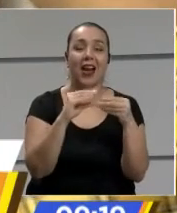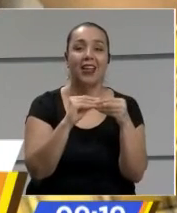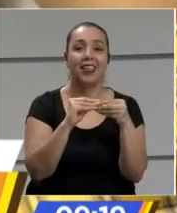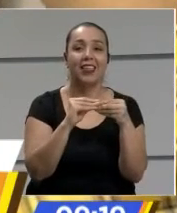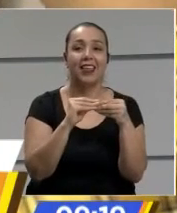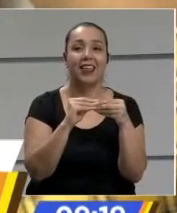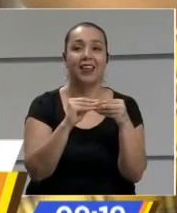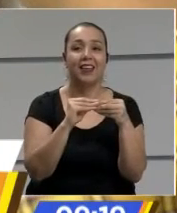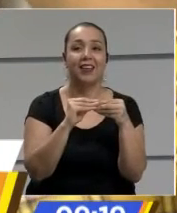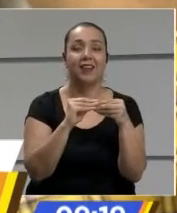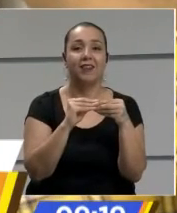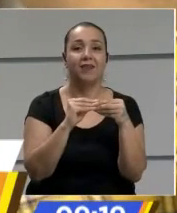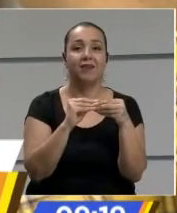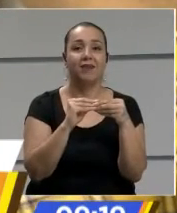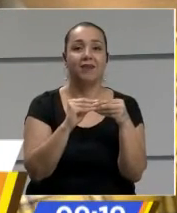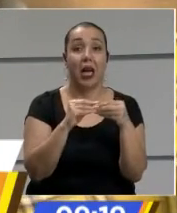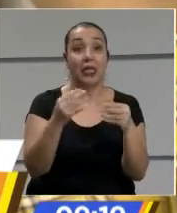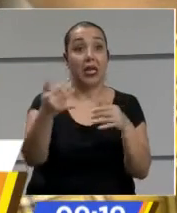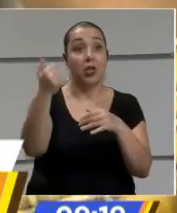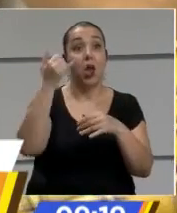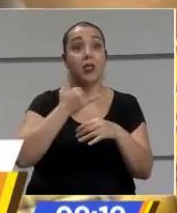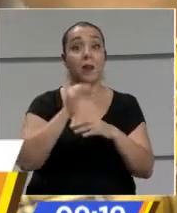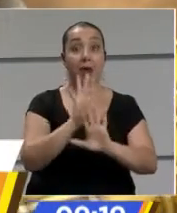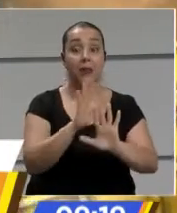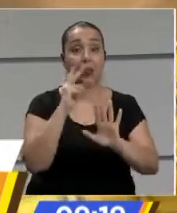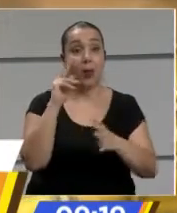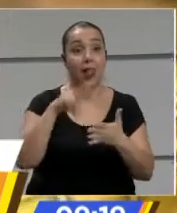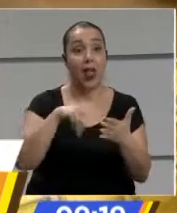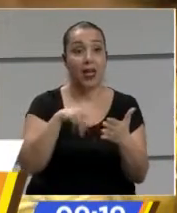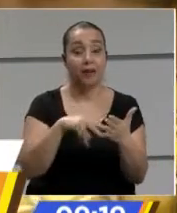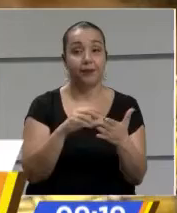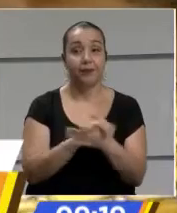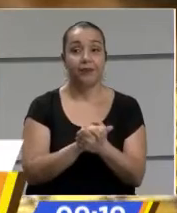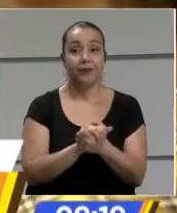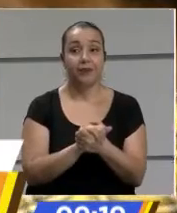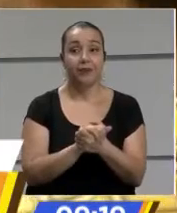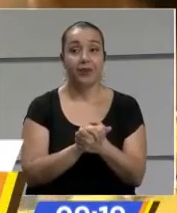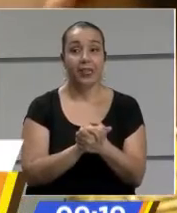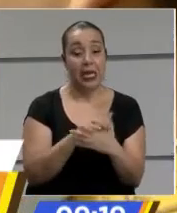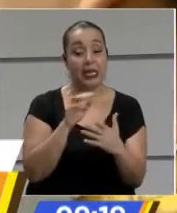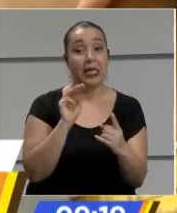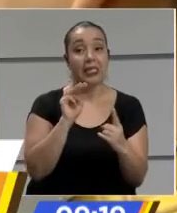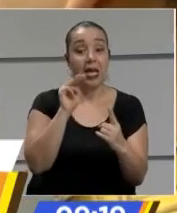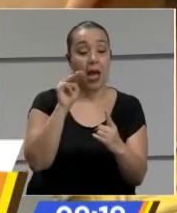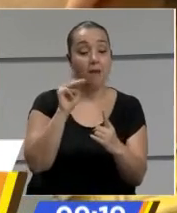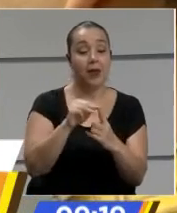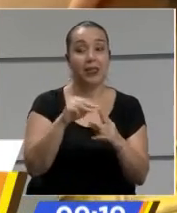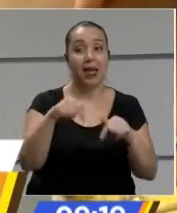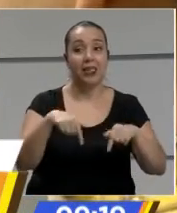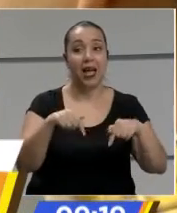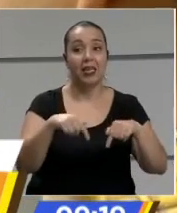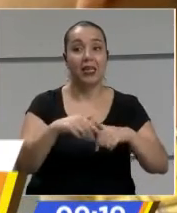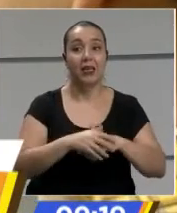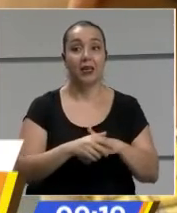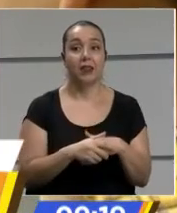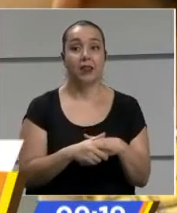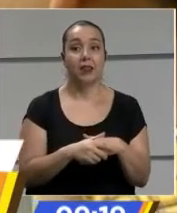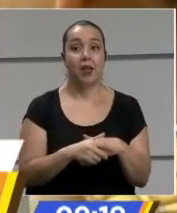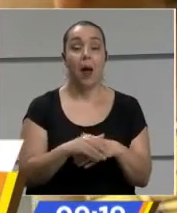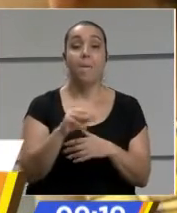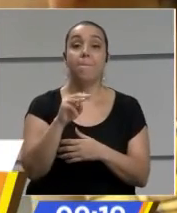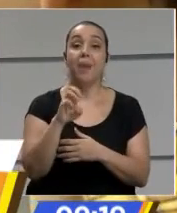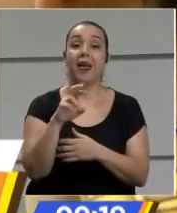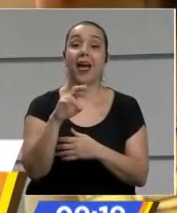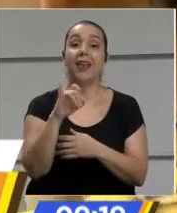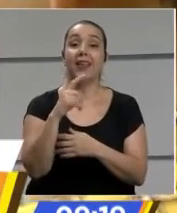ok, tenemos una llamada, lo voy a leer aquí, este mensaje también está aquí, Ale, en redes, Margarita Botoya